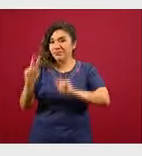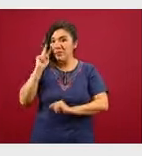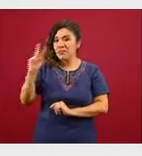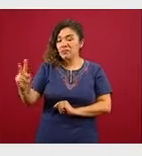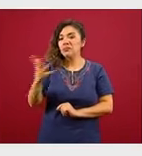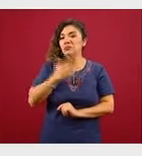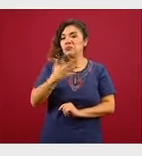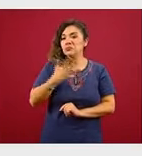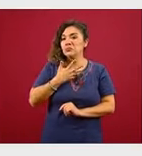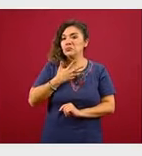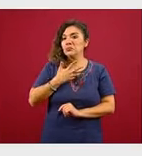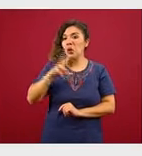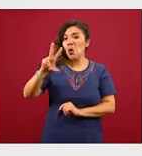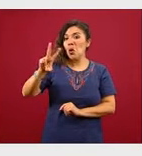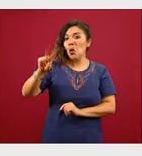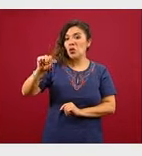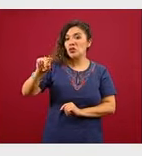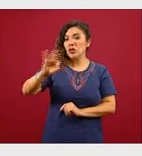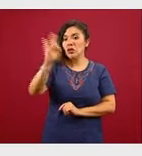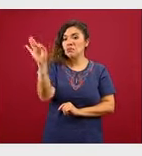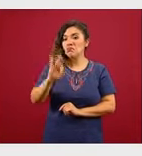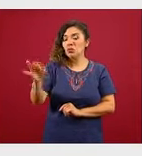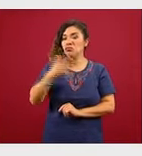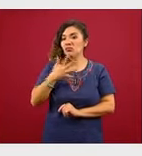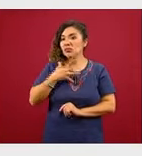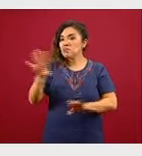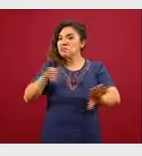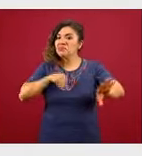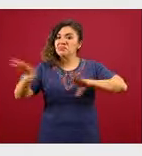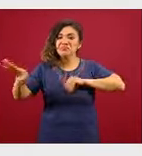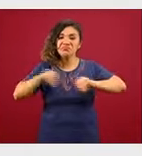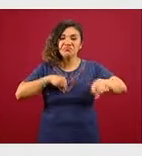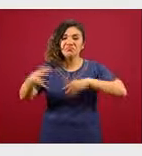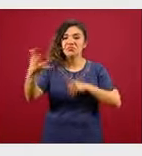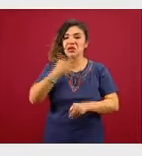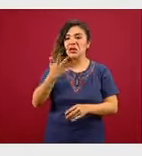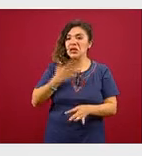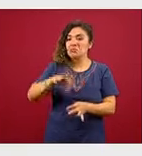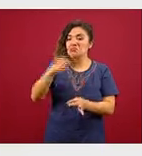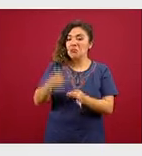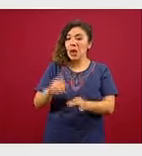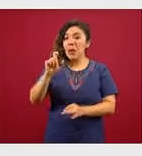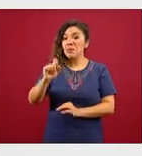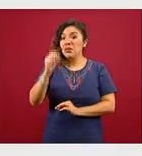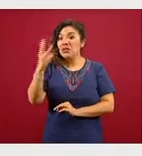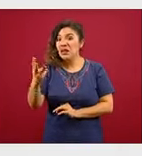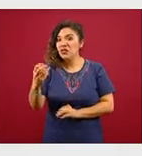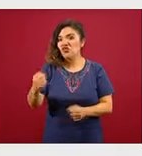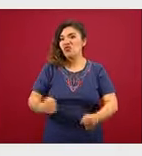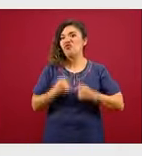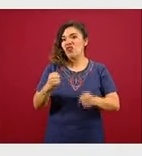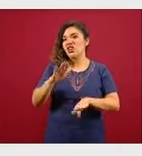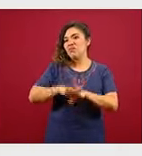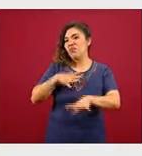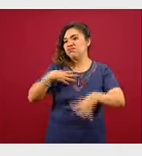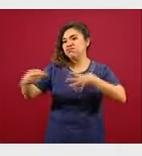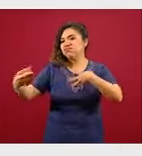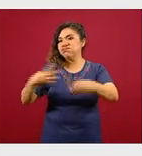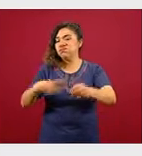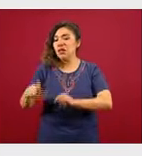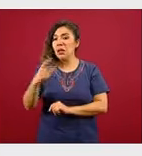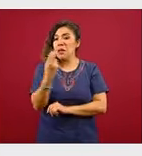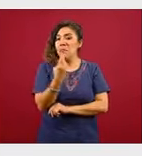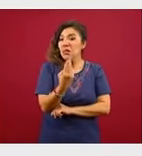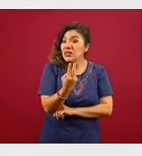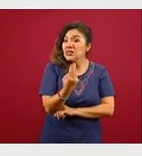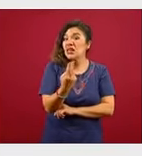aquí prácticamente el 80% ya tiene transmisión, 23 ya la intensidad es mayor,